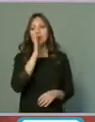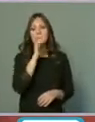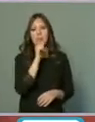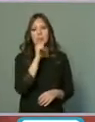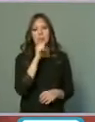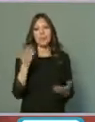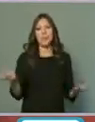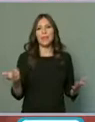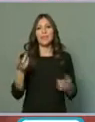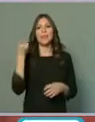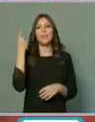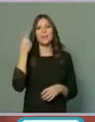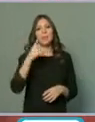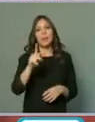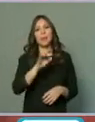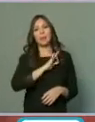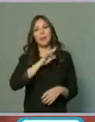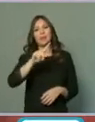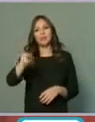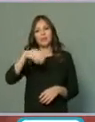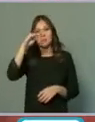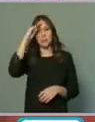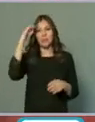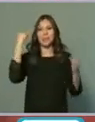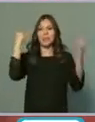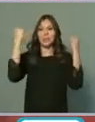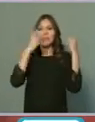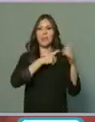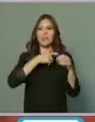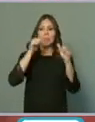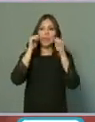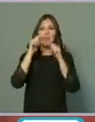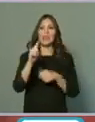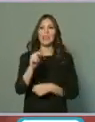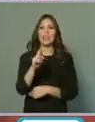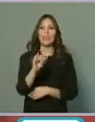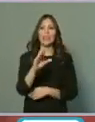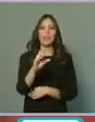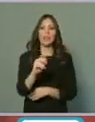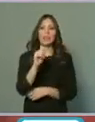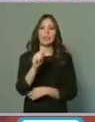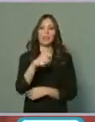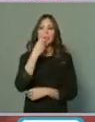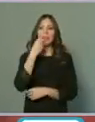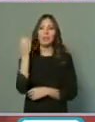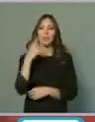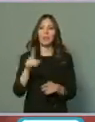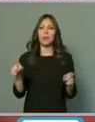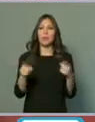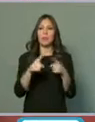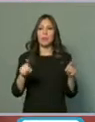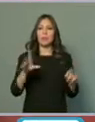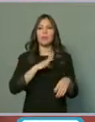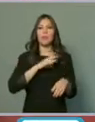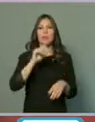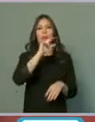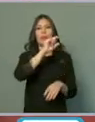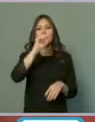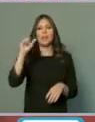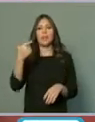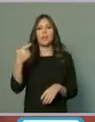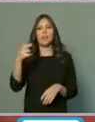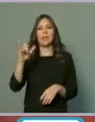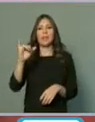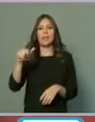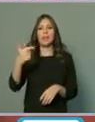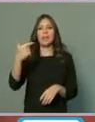la palabra antisonante, pero se la pueden imaginar. Claro, no hay que perdernos a Tricot, por supuesto, una Exacto. excelente propuesta musical. Tiene por ahí diferente. gringo en el